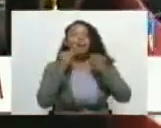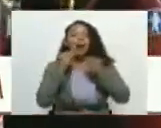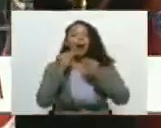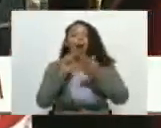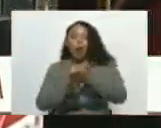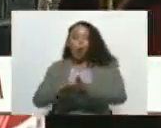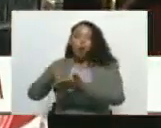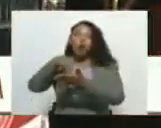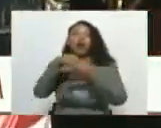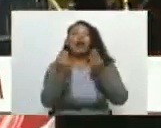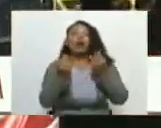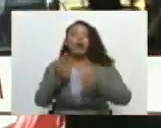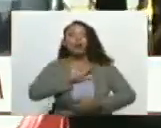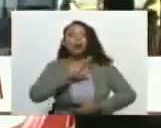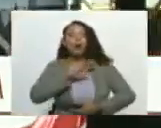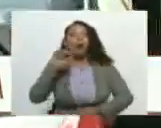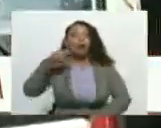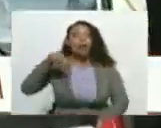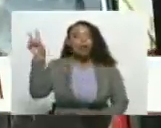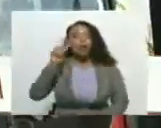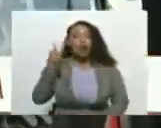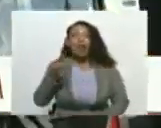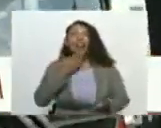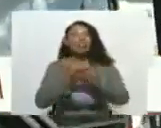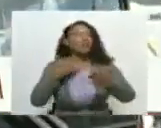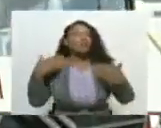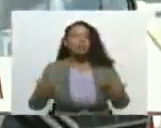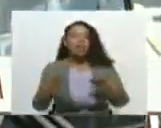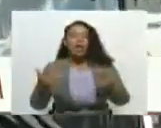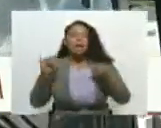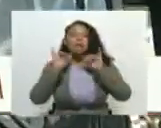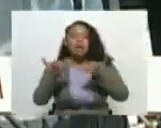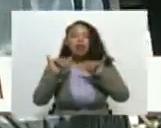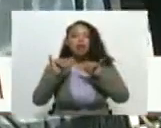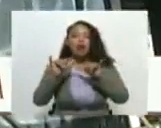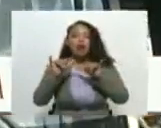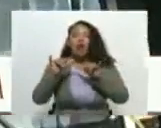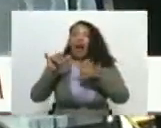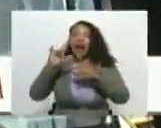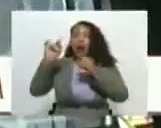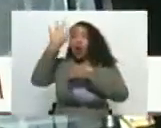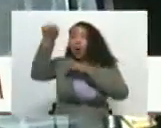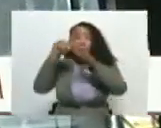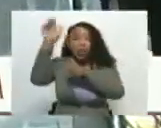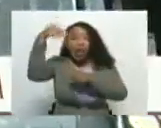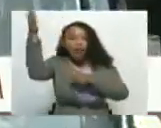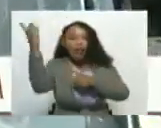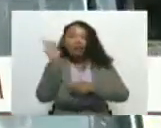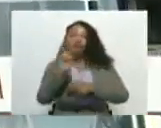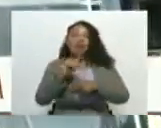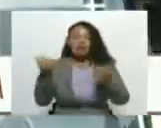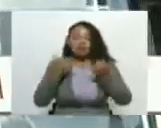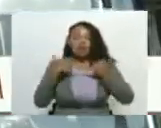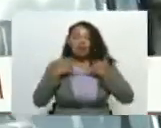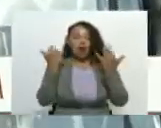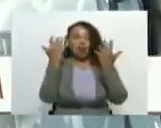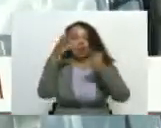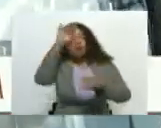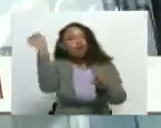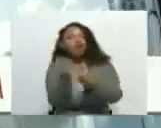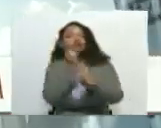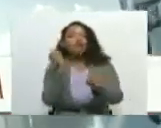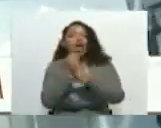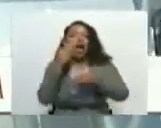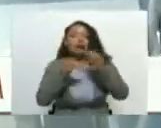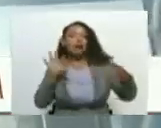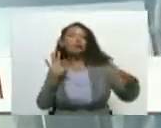nacional. ¿Gracias a qué? A este esfuerzo, a ir sustituyendo importaciones, a ir apostando a las capacidades productivas de Venezuela, a hacer